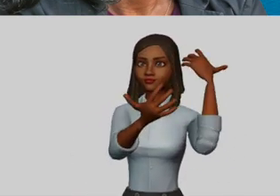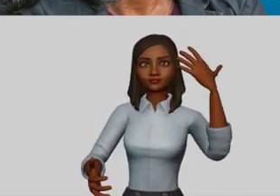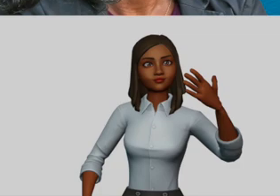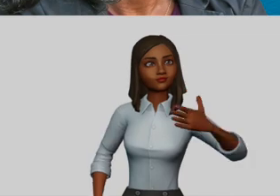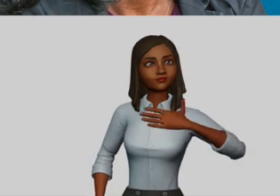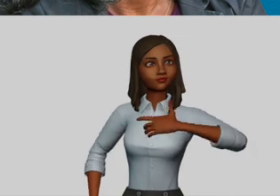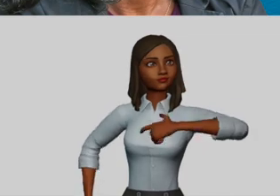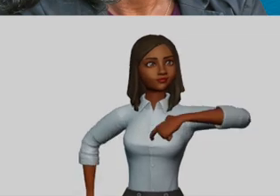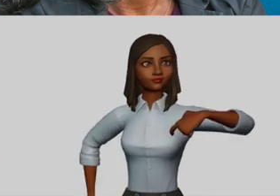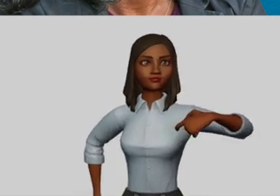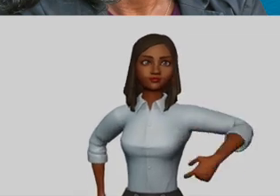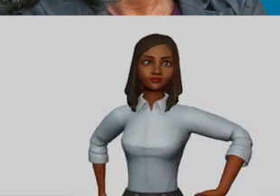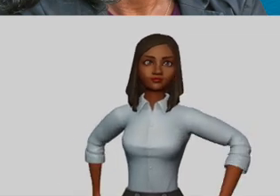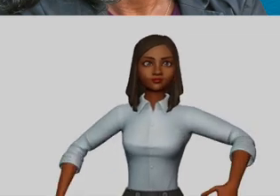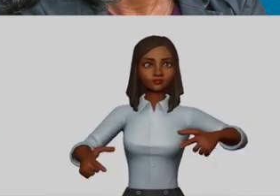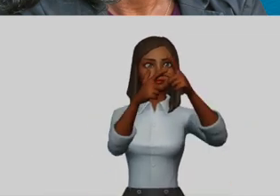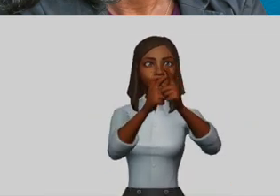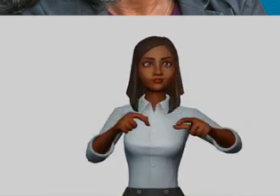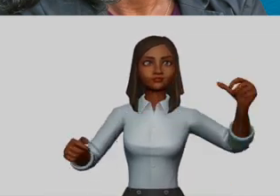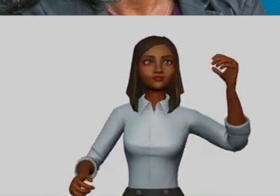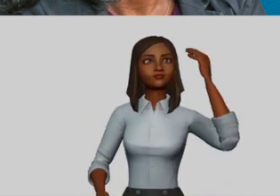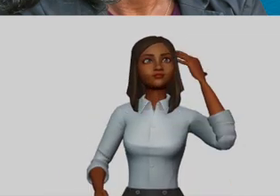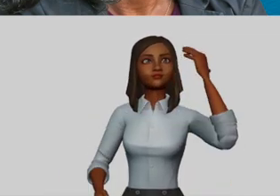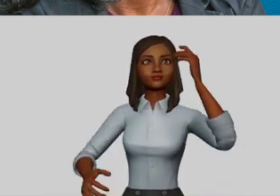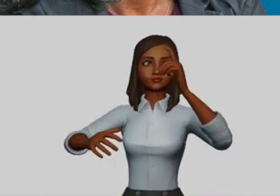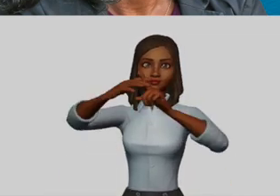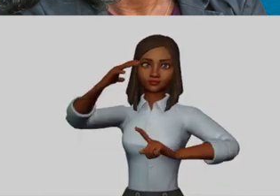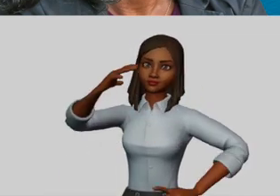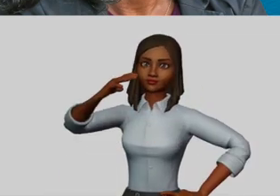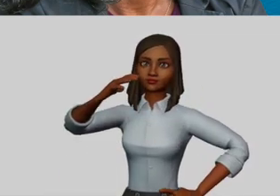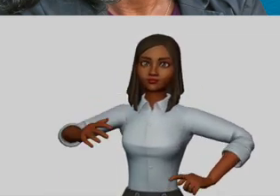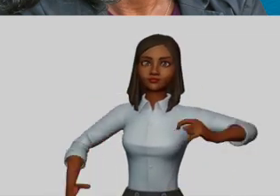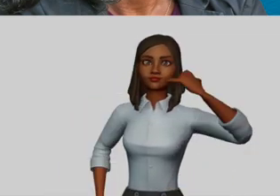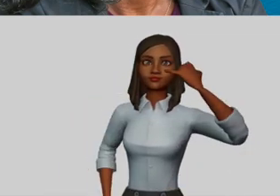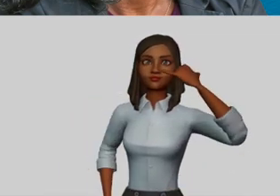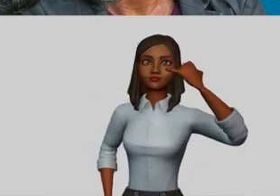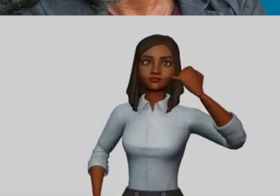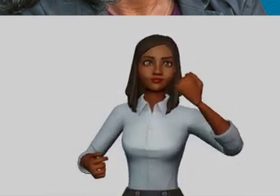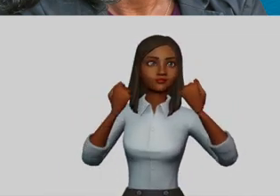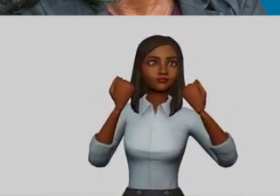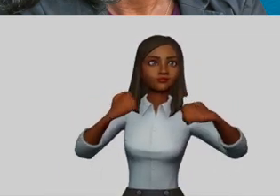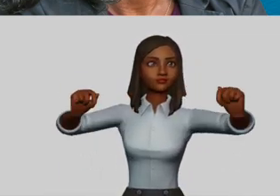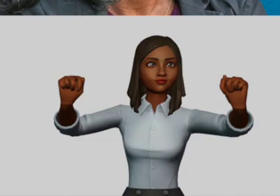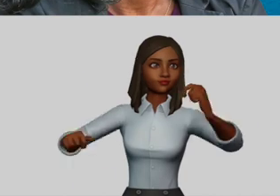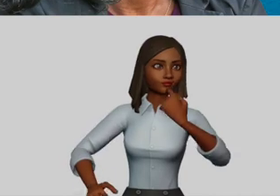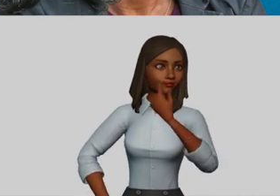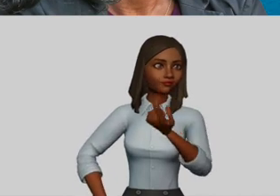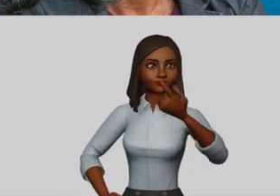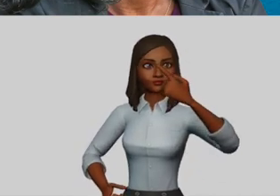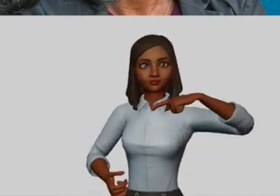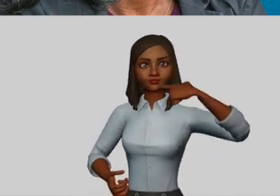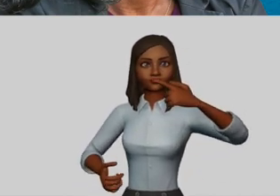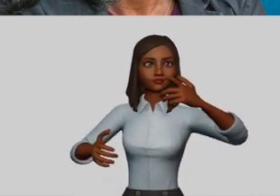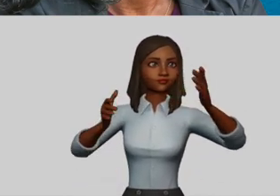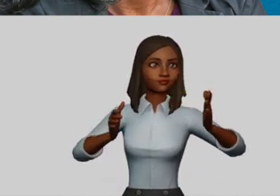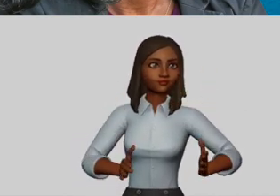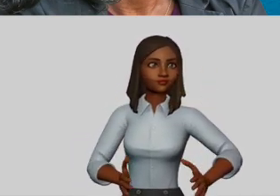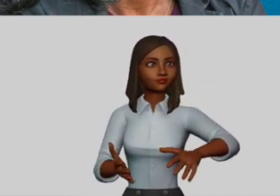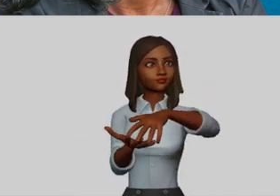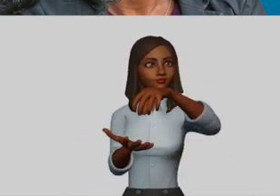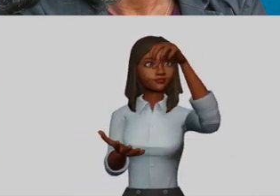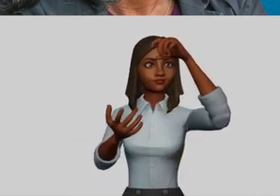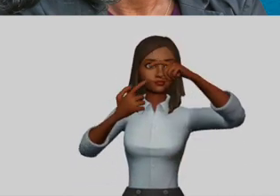padres cuando renunciaste de tu trabajo en Fanny? Y quisiera